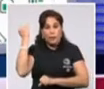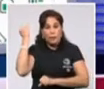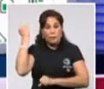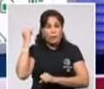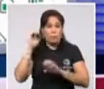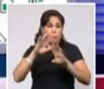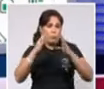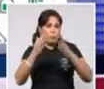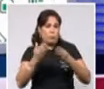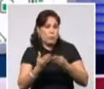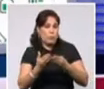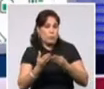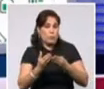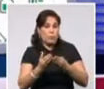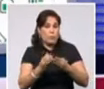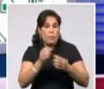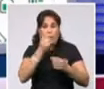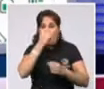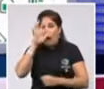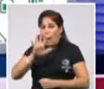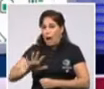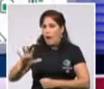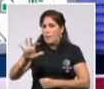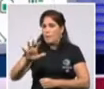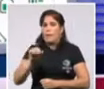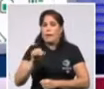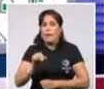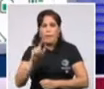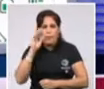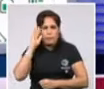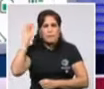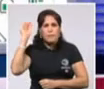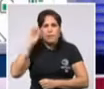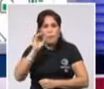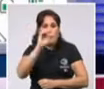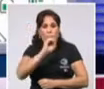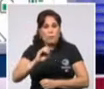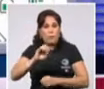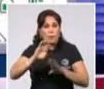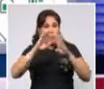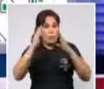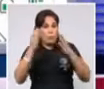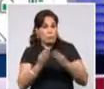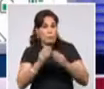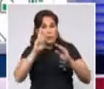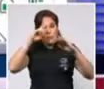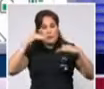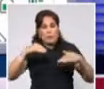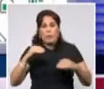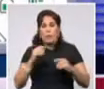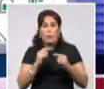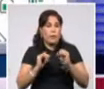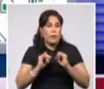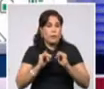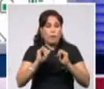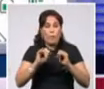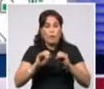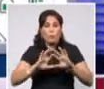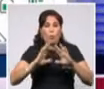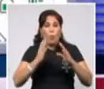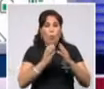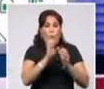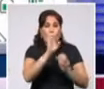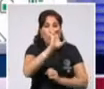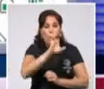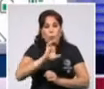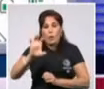con excepción de África se está dando a conocer por parte de la Organización Mundial de la Salud en todos los continentes